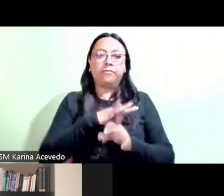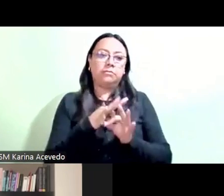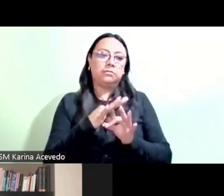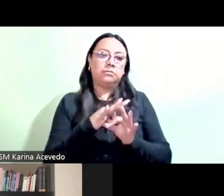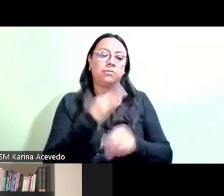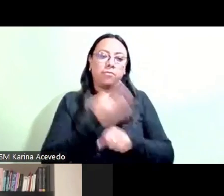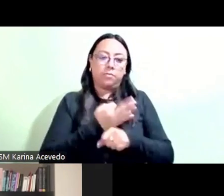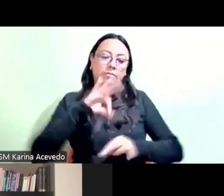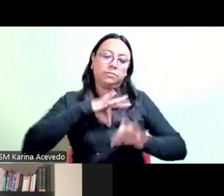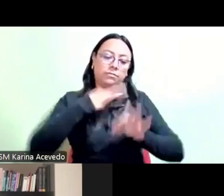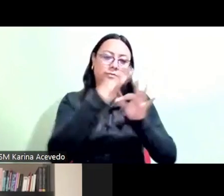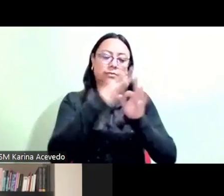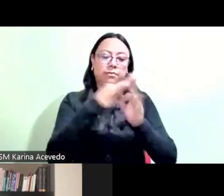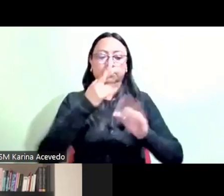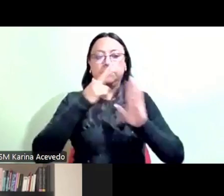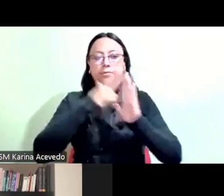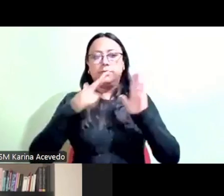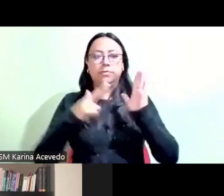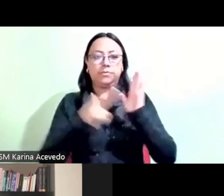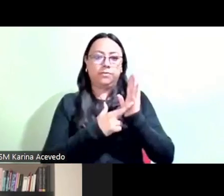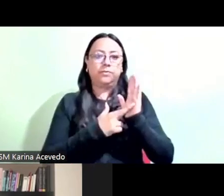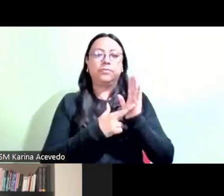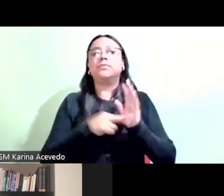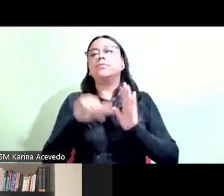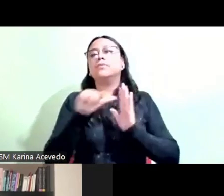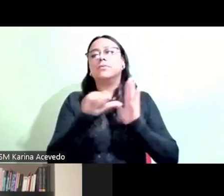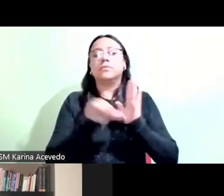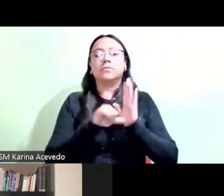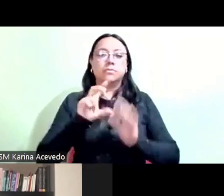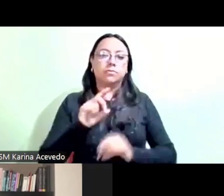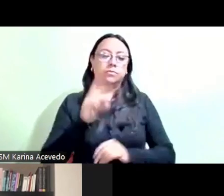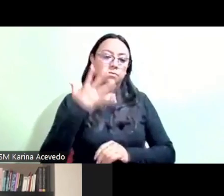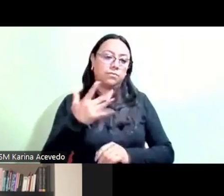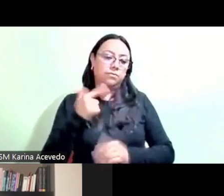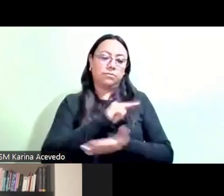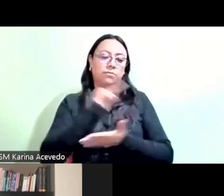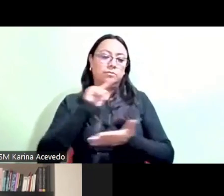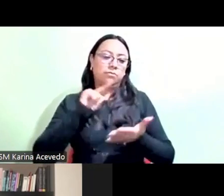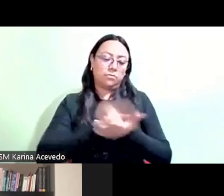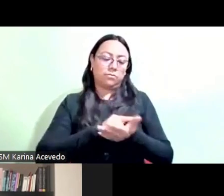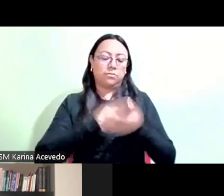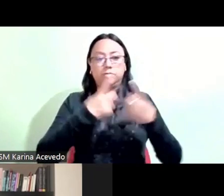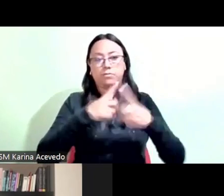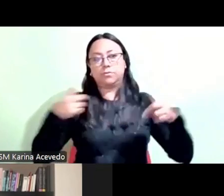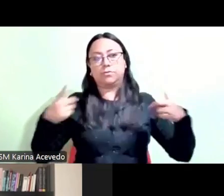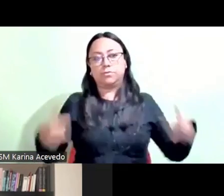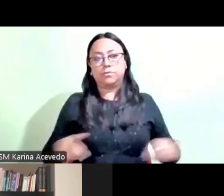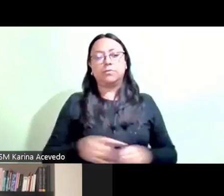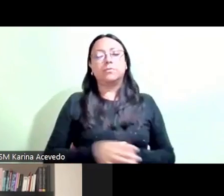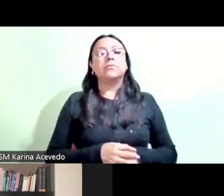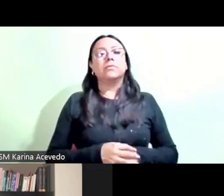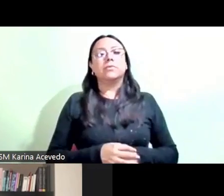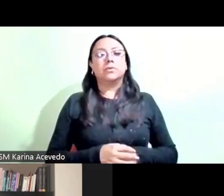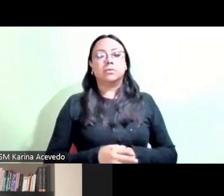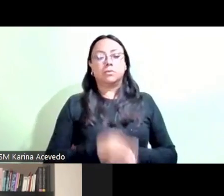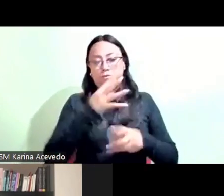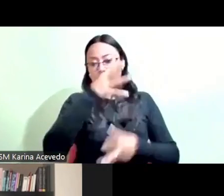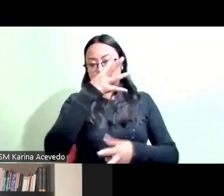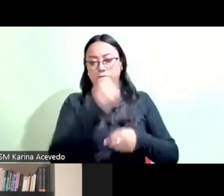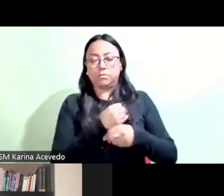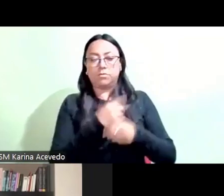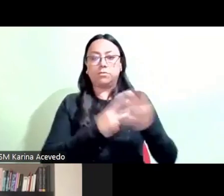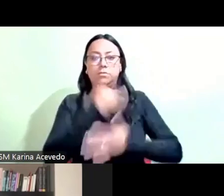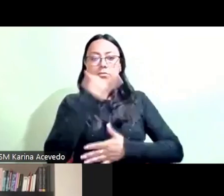requisitos establecidos por el artículo 35 de la Ley de Desarrollo Urbano, precisión que quedó desarrollada en el cuerpo del proyecto de dictamen puesto a